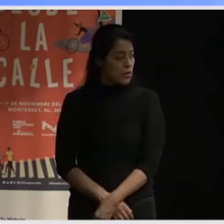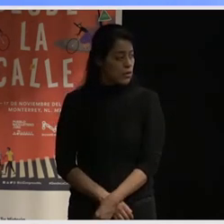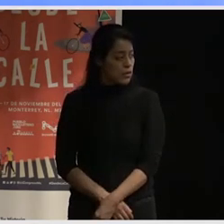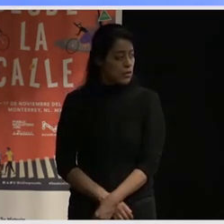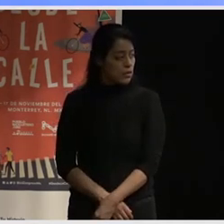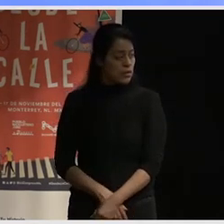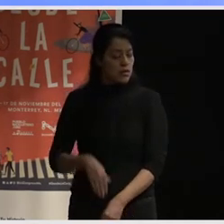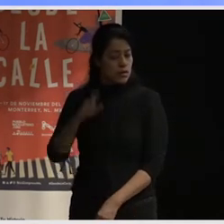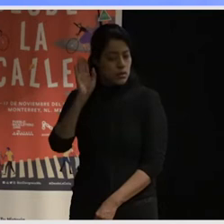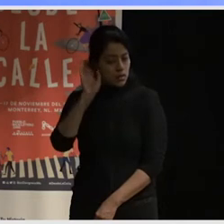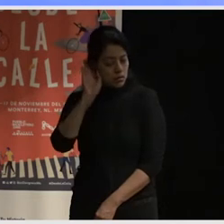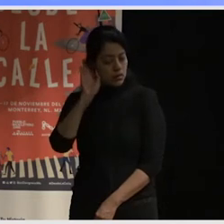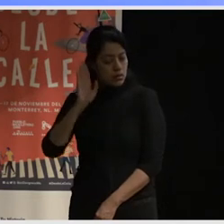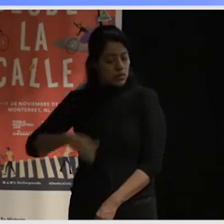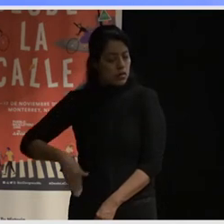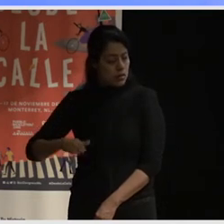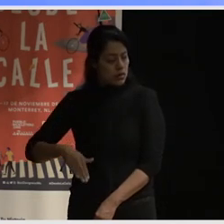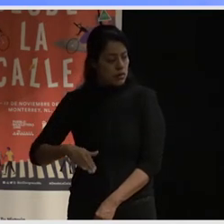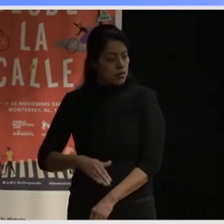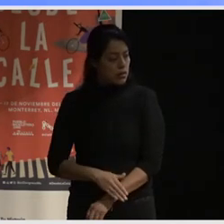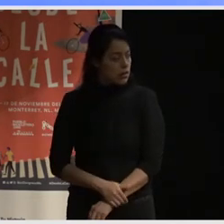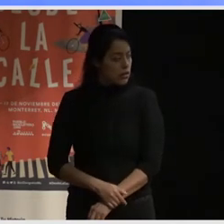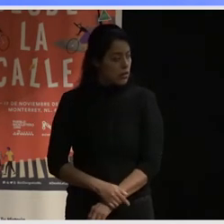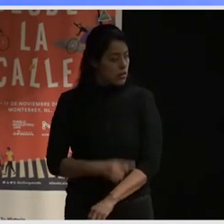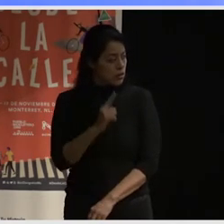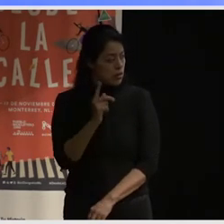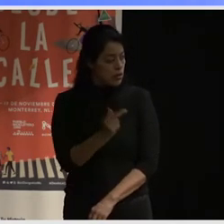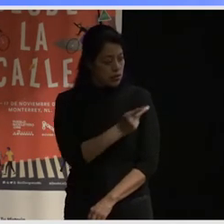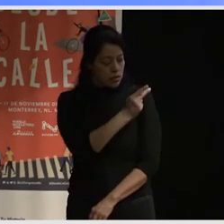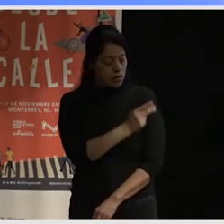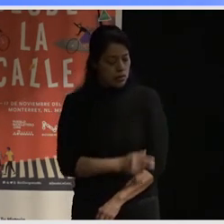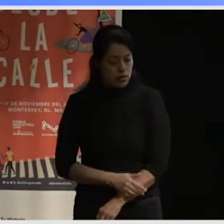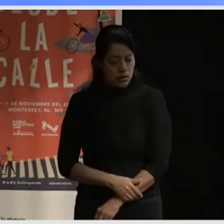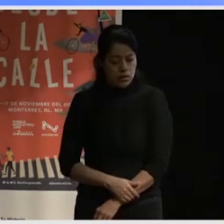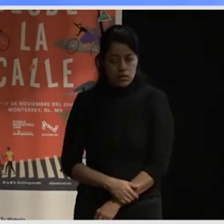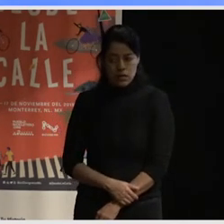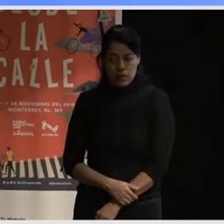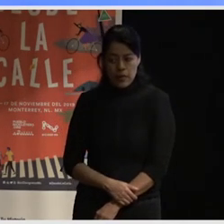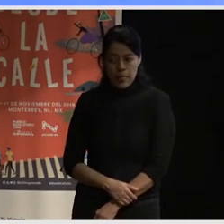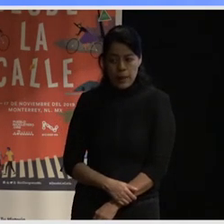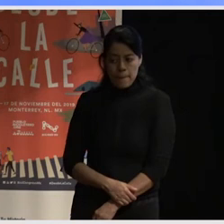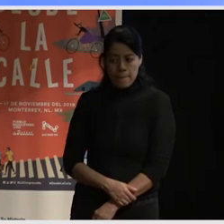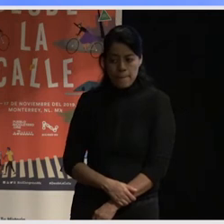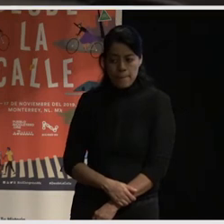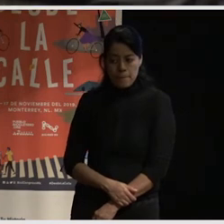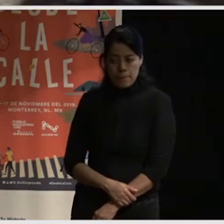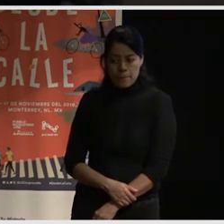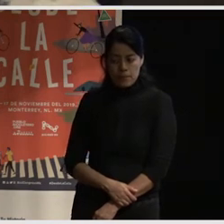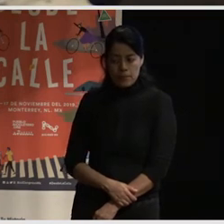escuchábamos ahorita lo que una pregunta que que hizo el señor sobre